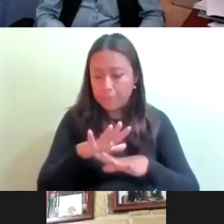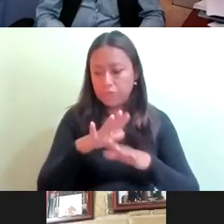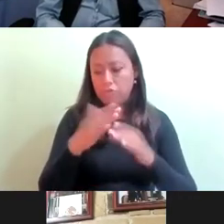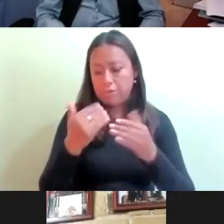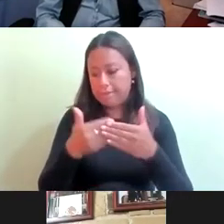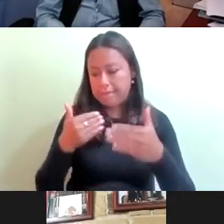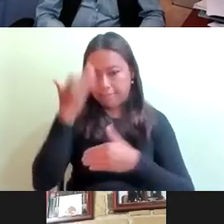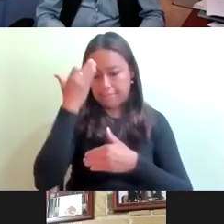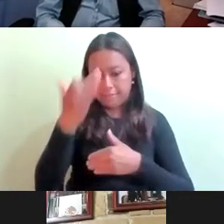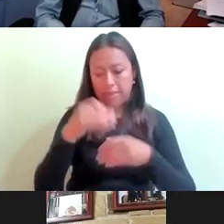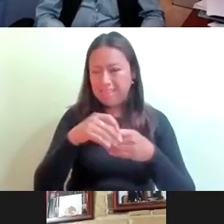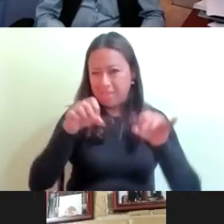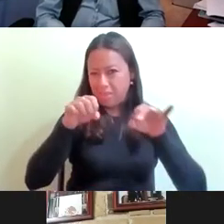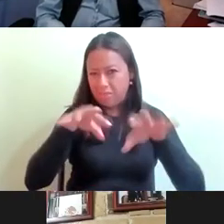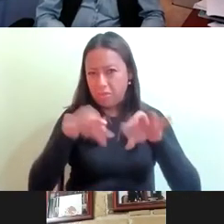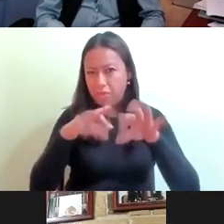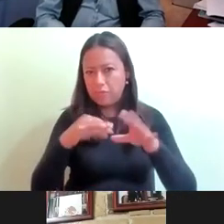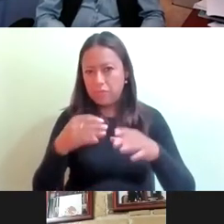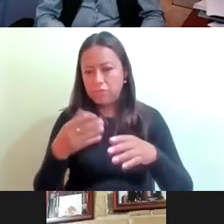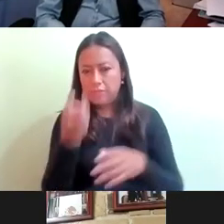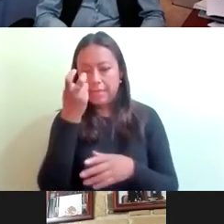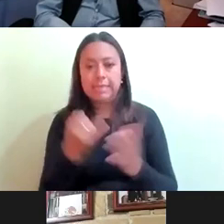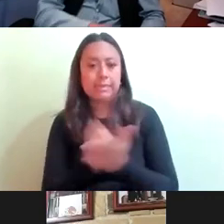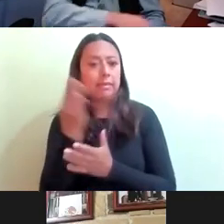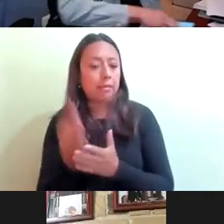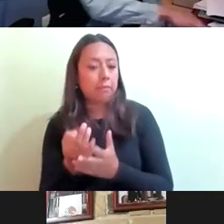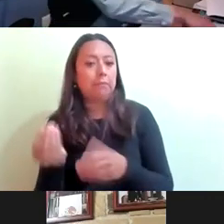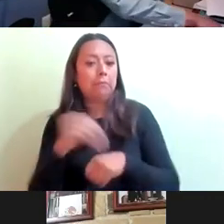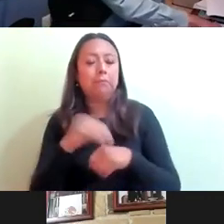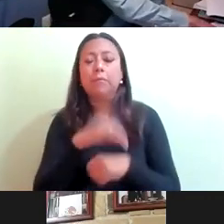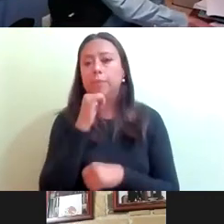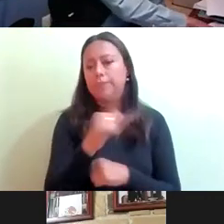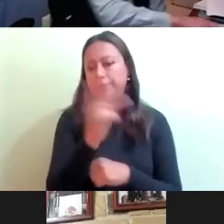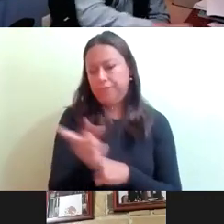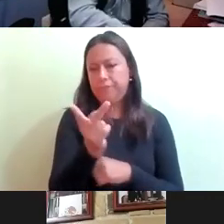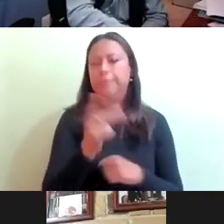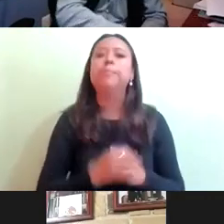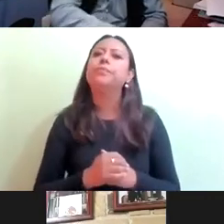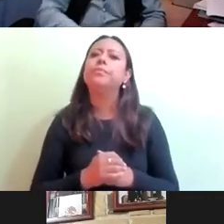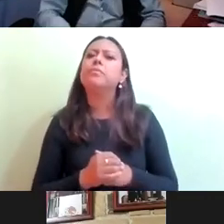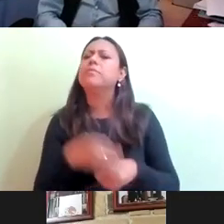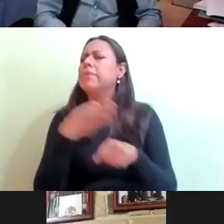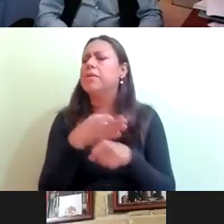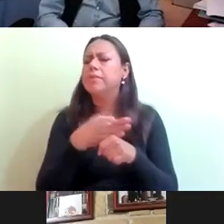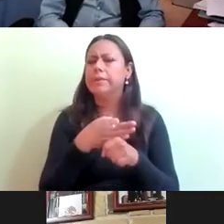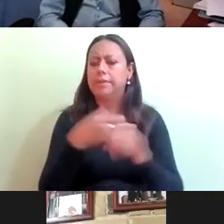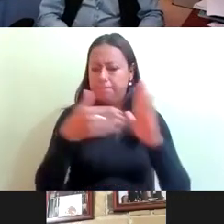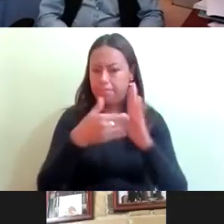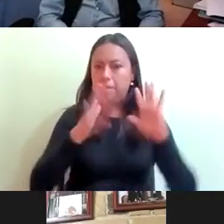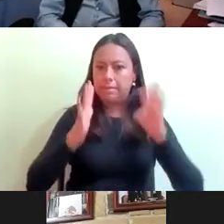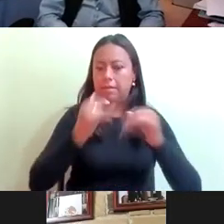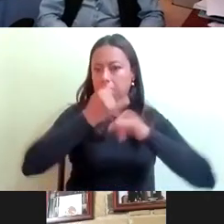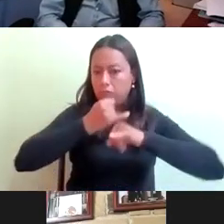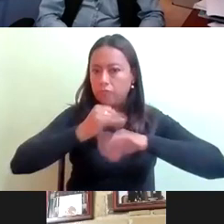en los oficios al dictamen, preguntaría lo siguiente. ¿Por qué es que no se establece la información